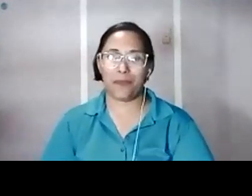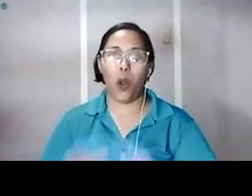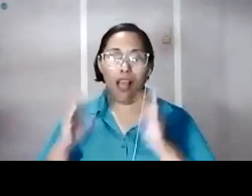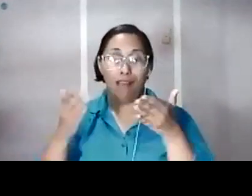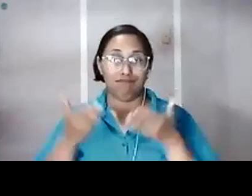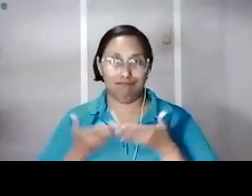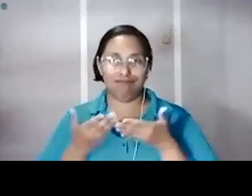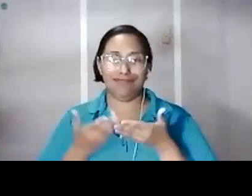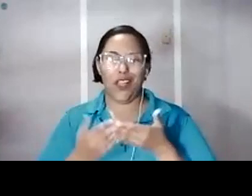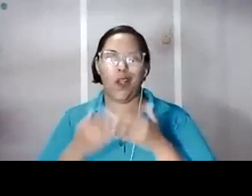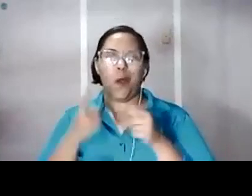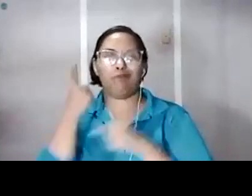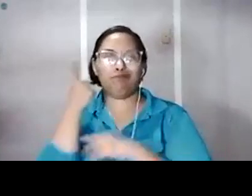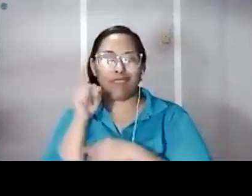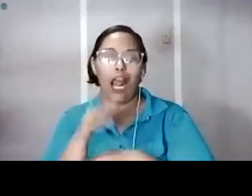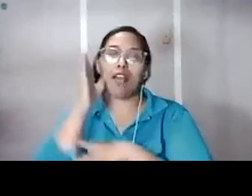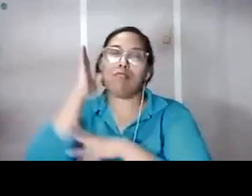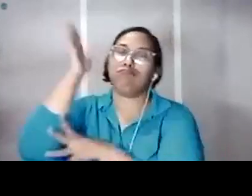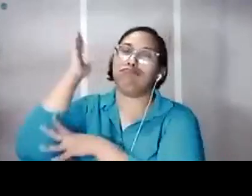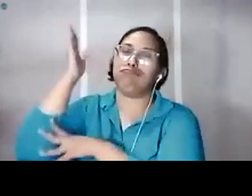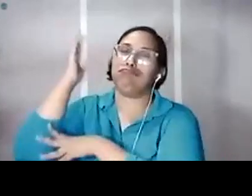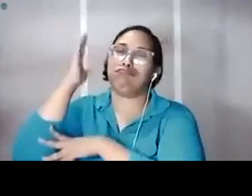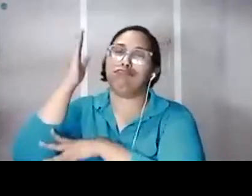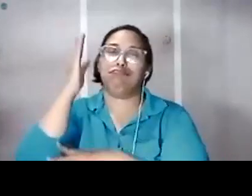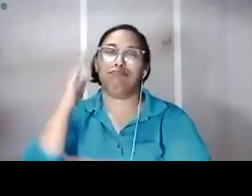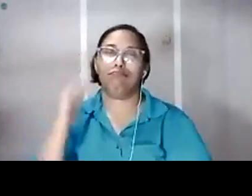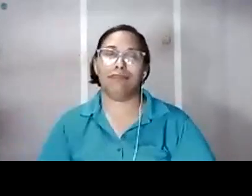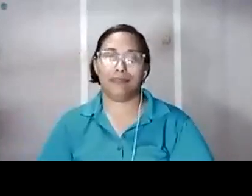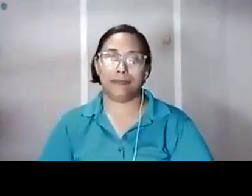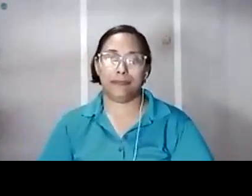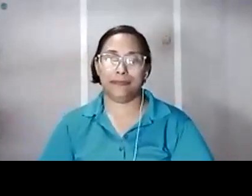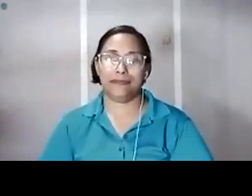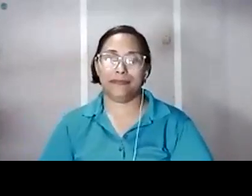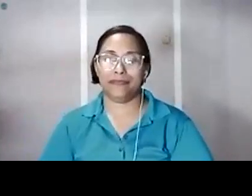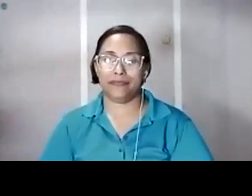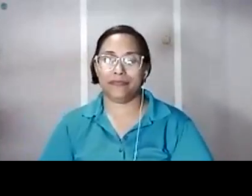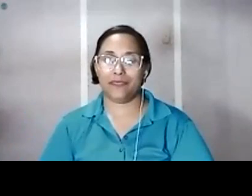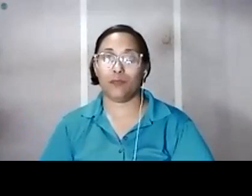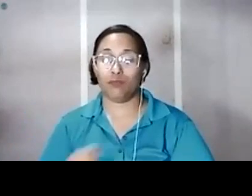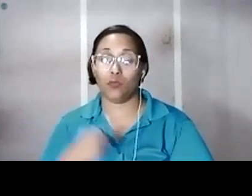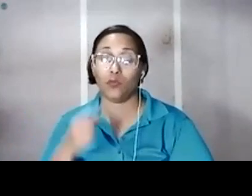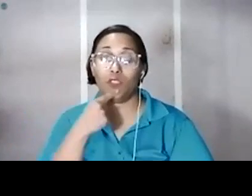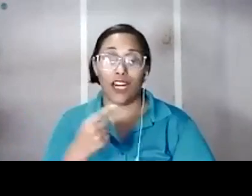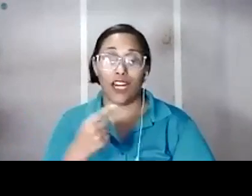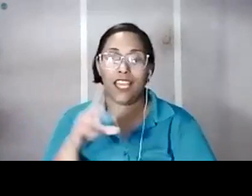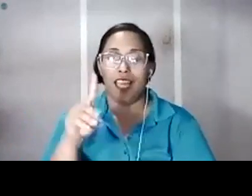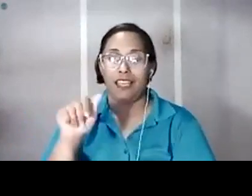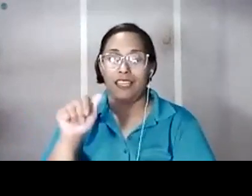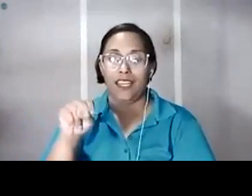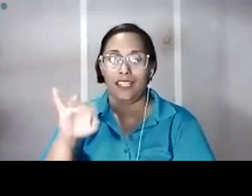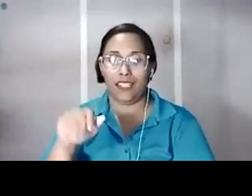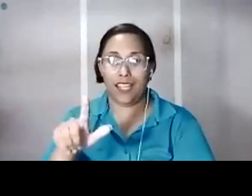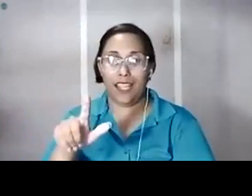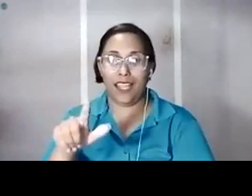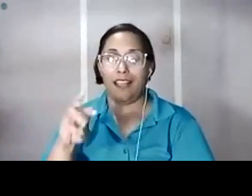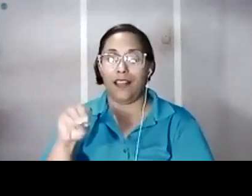que nos dé una charla tan pronto tenga eso listo. De hecho, yo le dije a Daniel Mora, y te voy a seguir